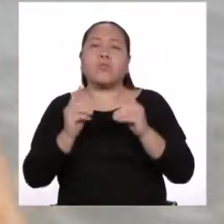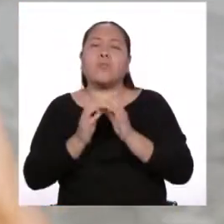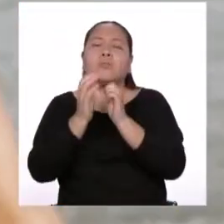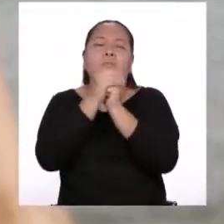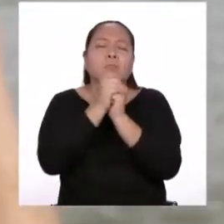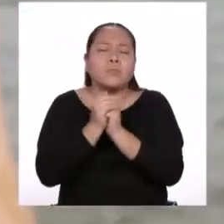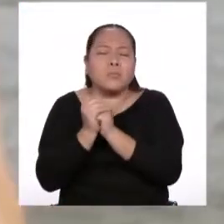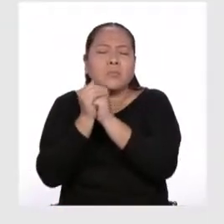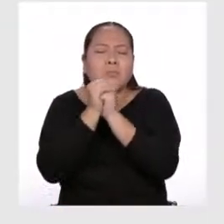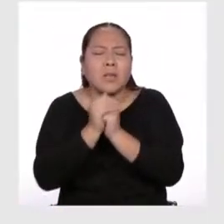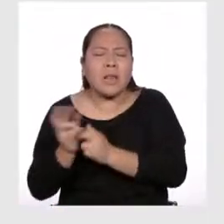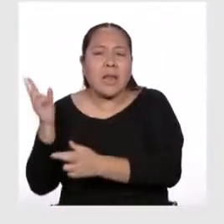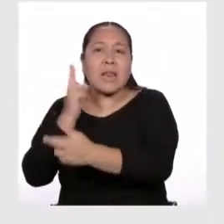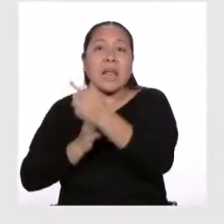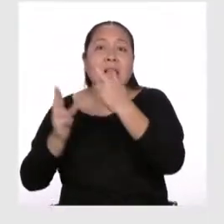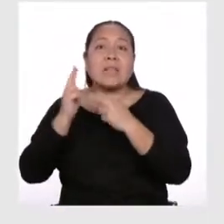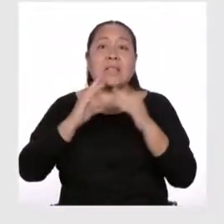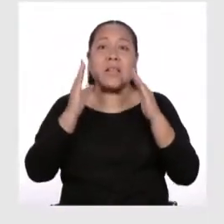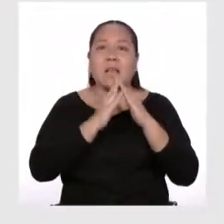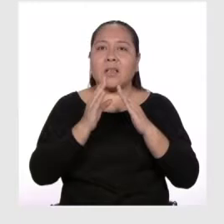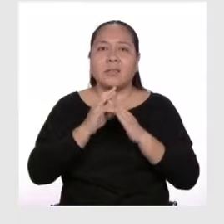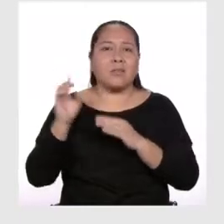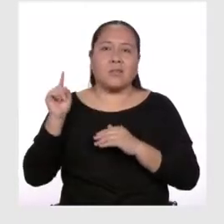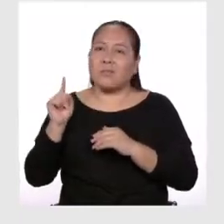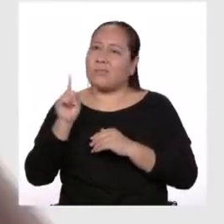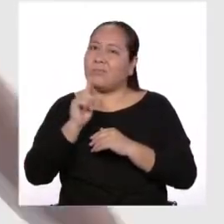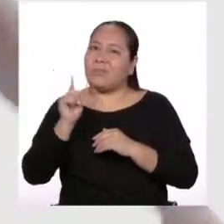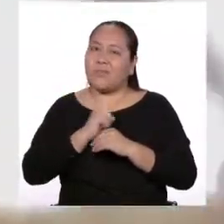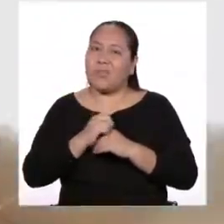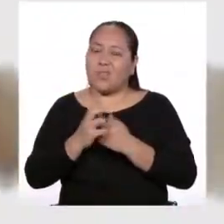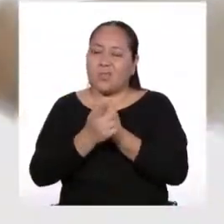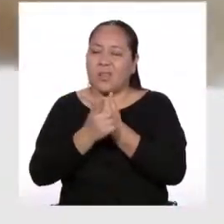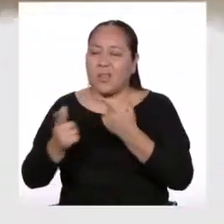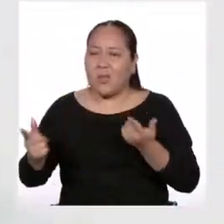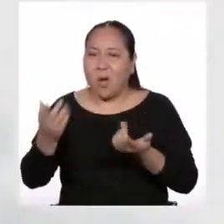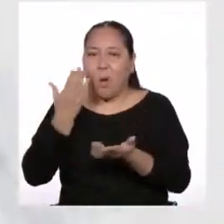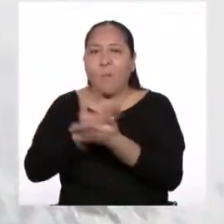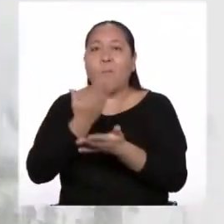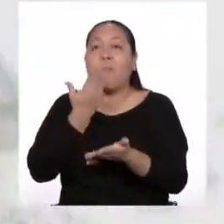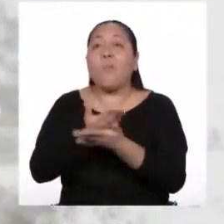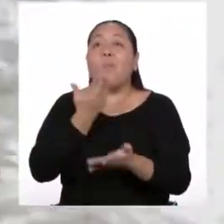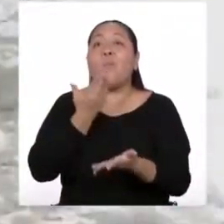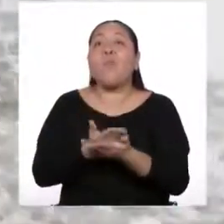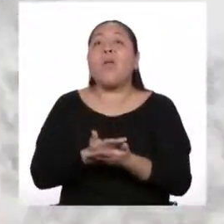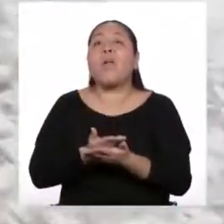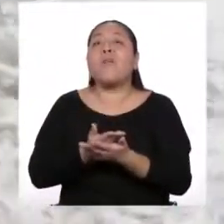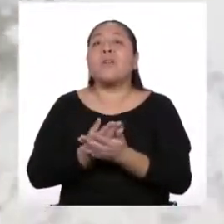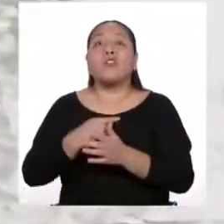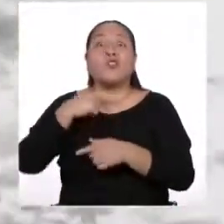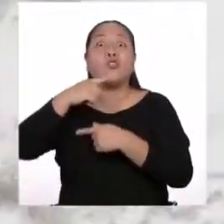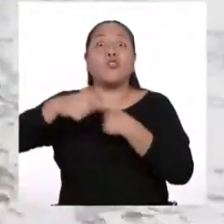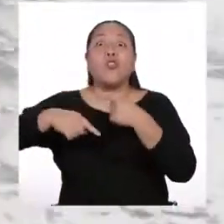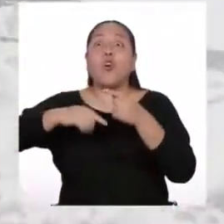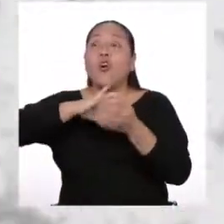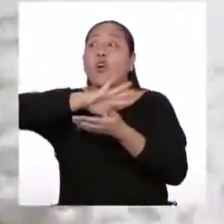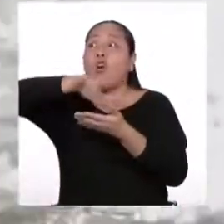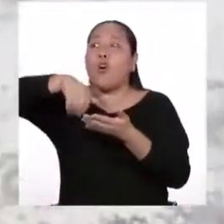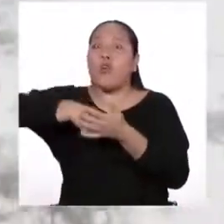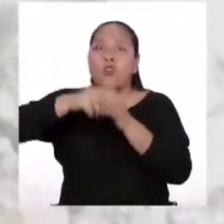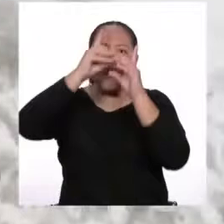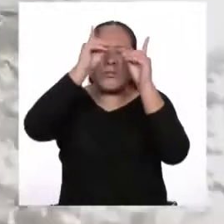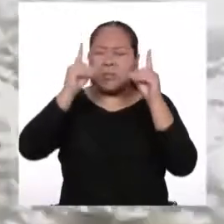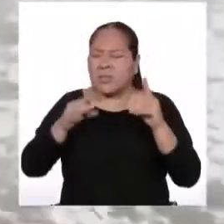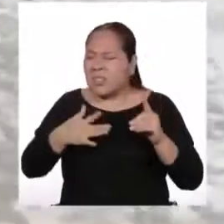en Ítaca, ni siquiera entonces estuvo libre de pruebas. Todos los dioses se compadecieron de